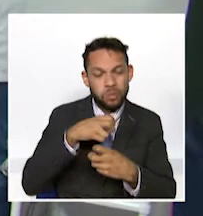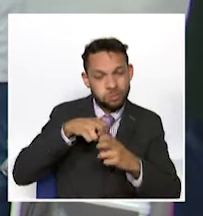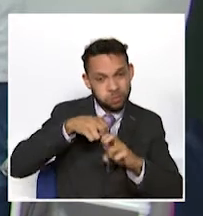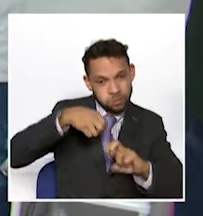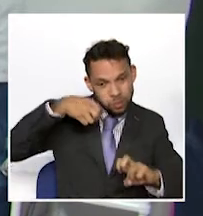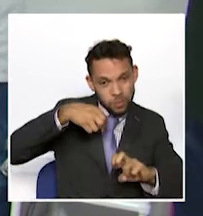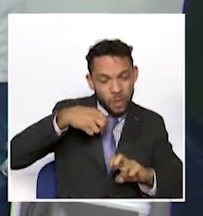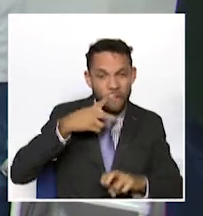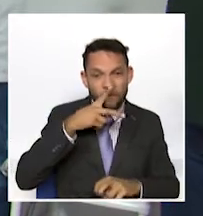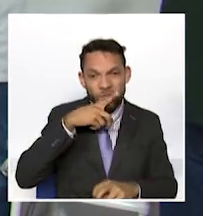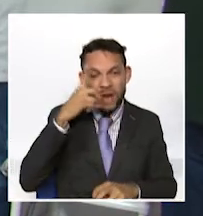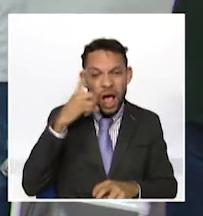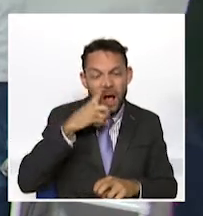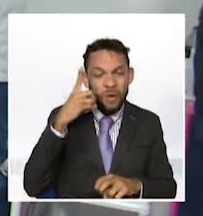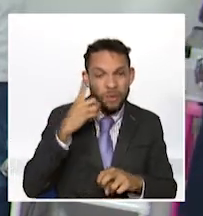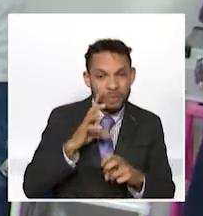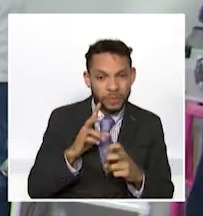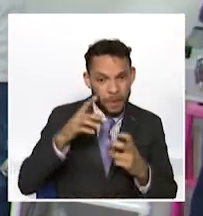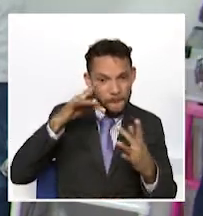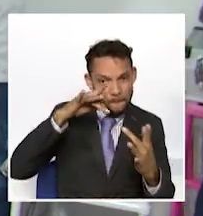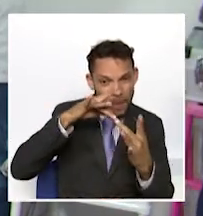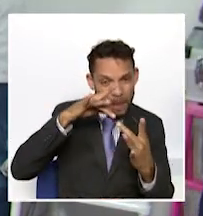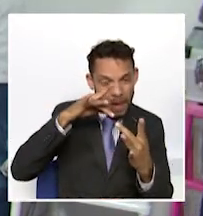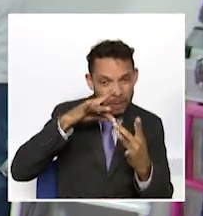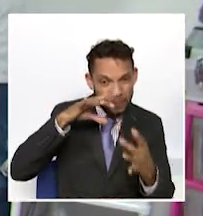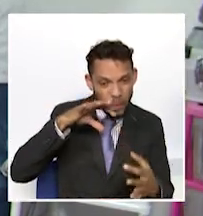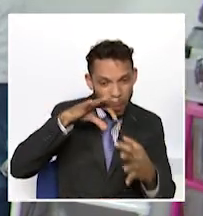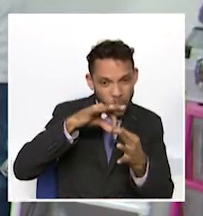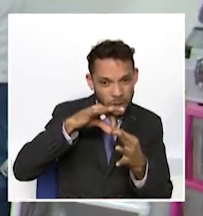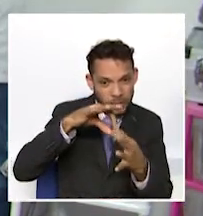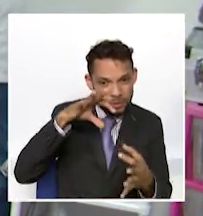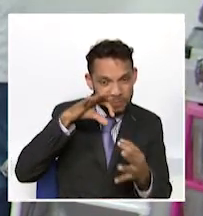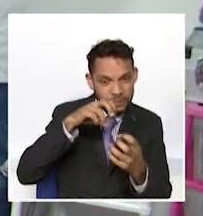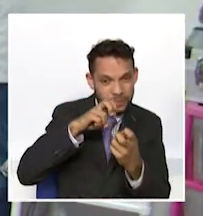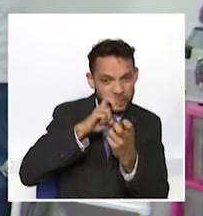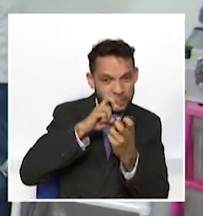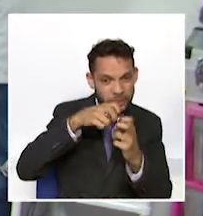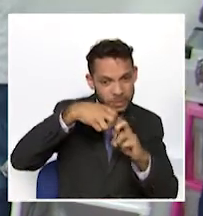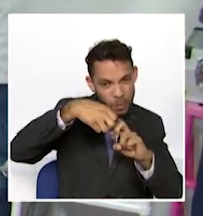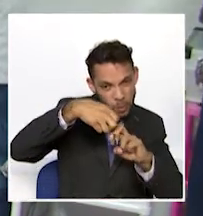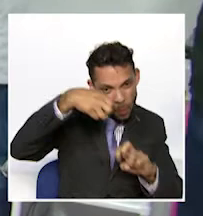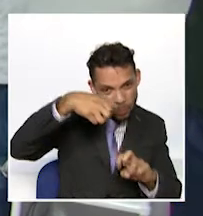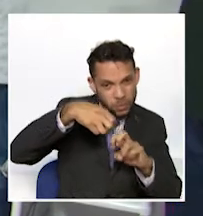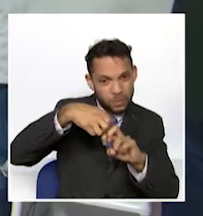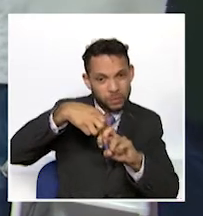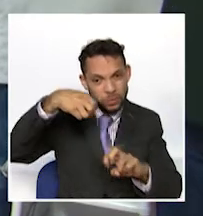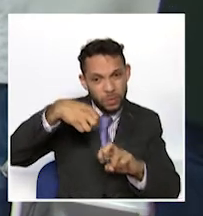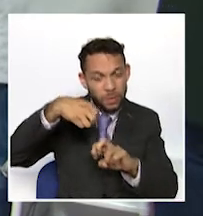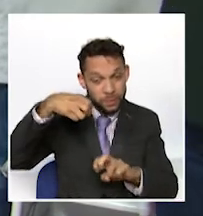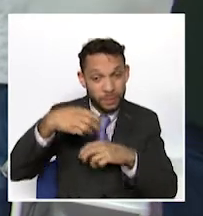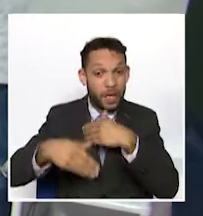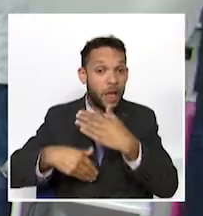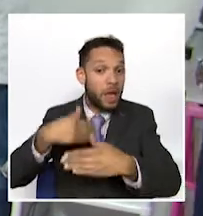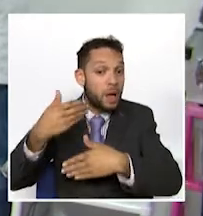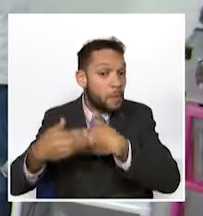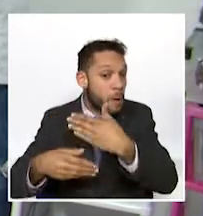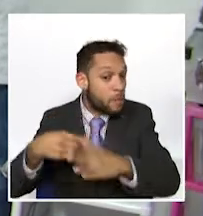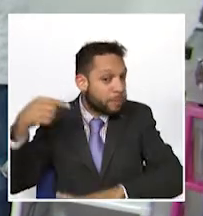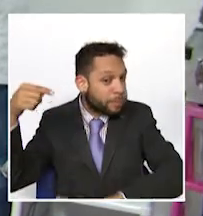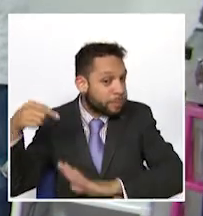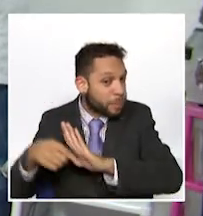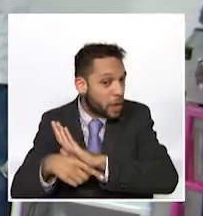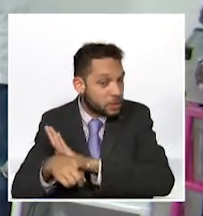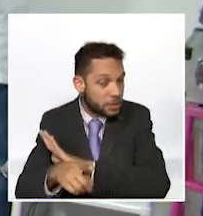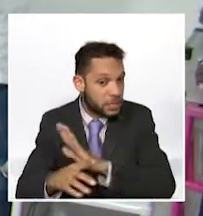blancas que están ajustando los músculos, y es tanto el desarrollo que se ha presentado en este momento a nivel mundial que ya se considera como un